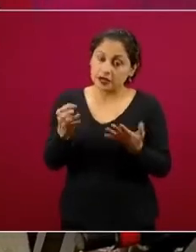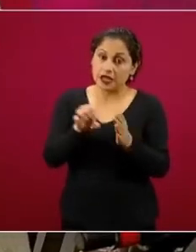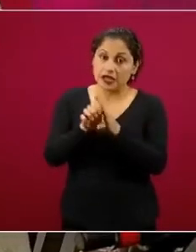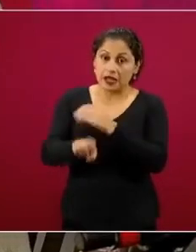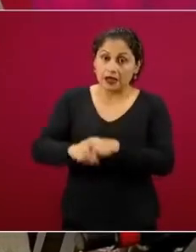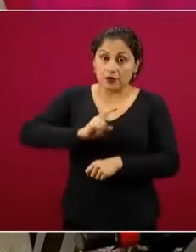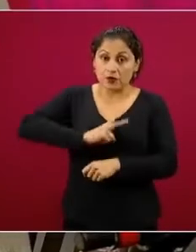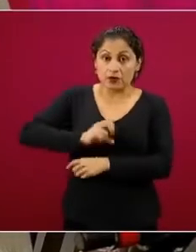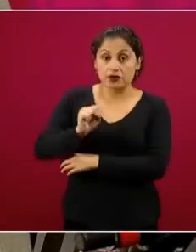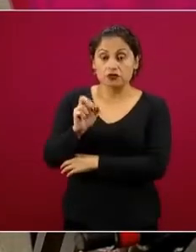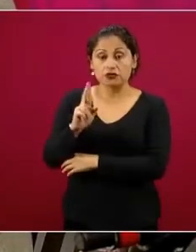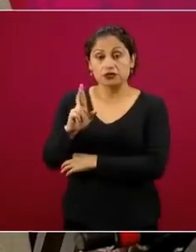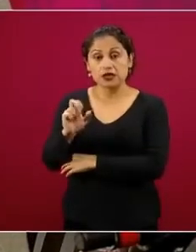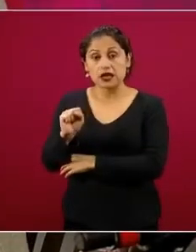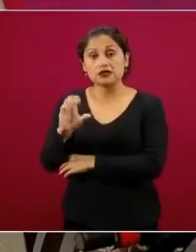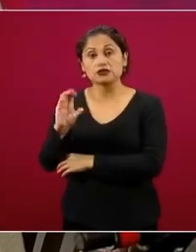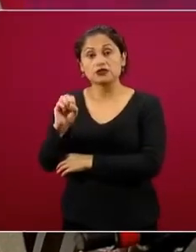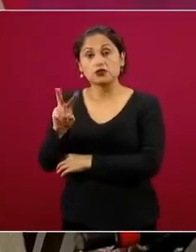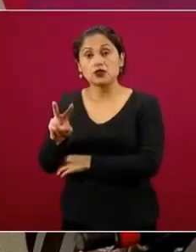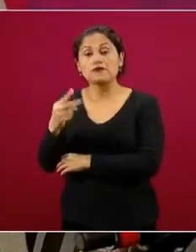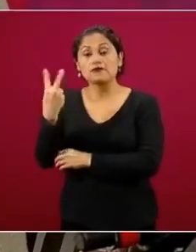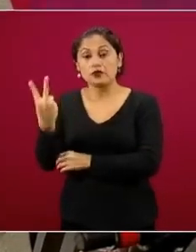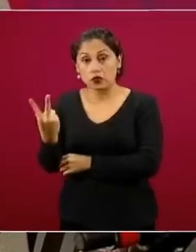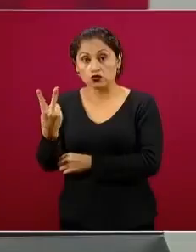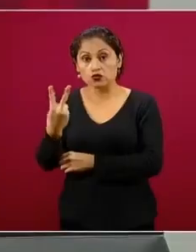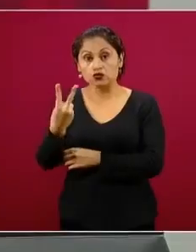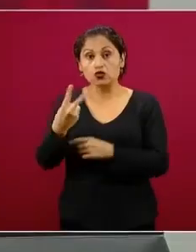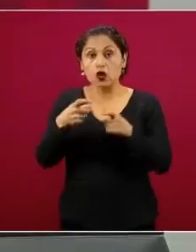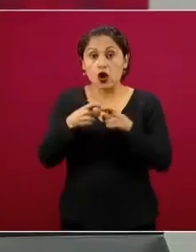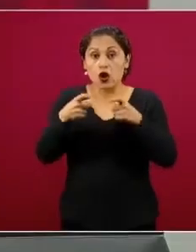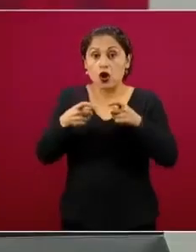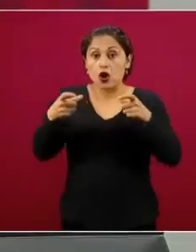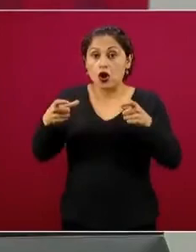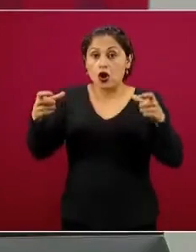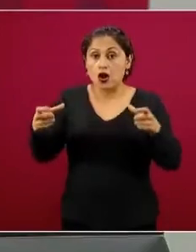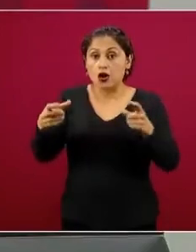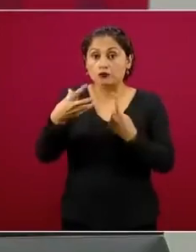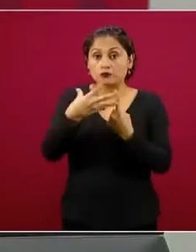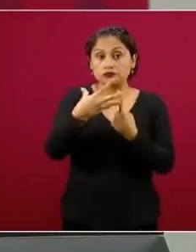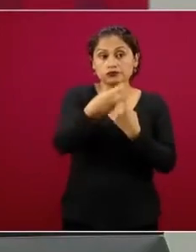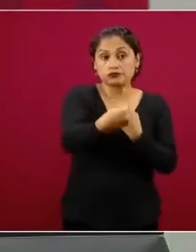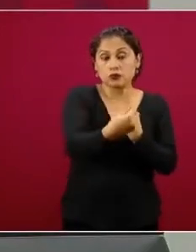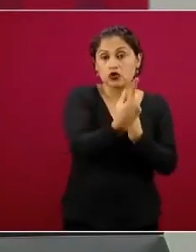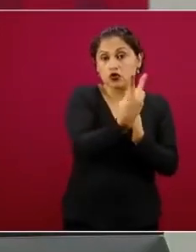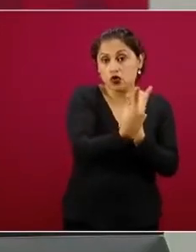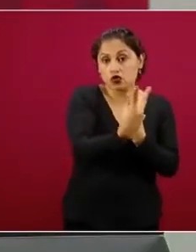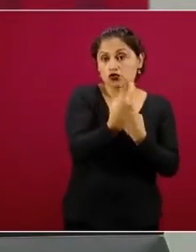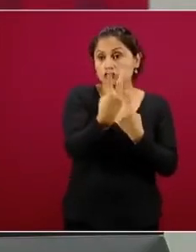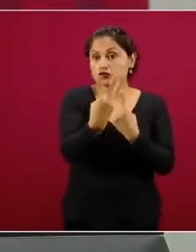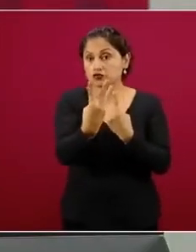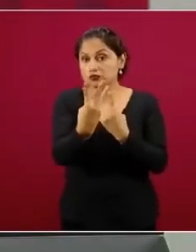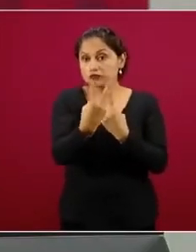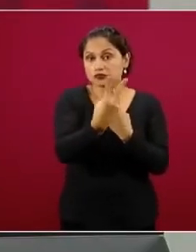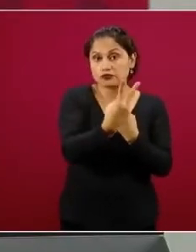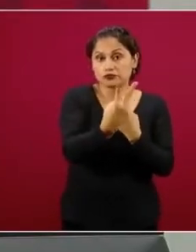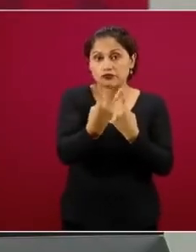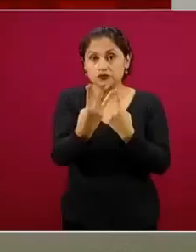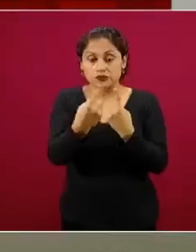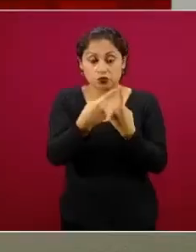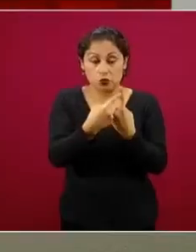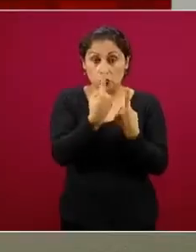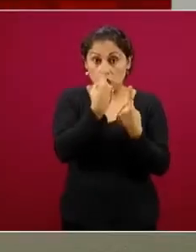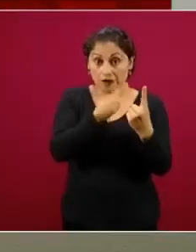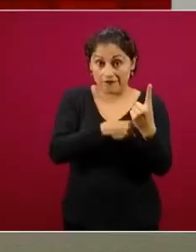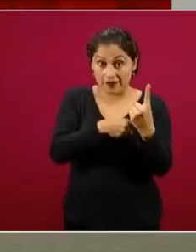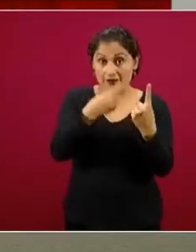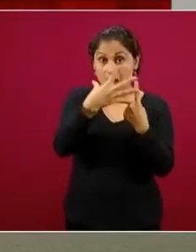SARS-CoV-2, su número de reproducción es entre 2 y 3, 2.5, 2.7. Quiere